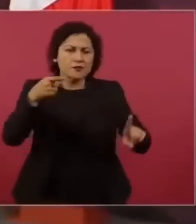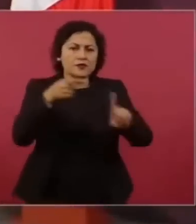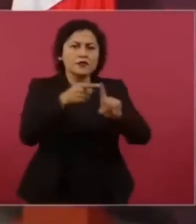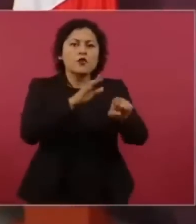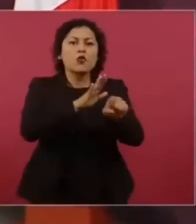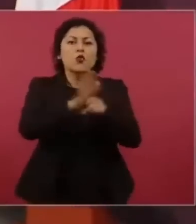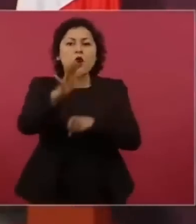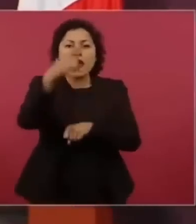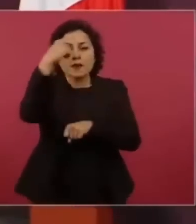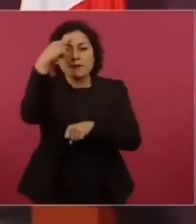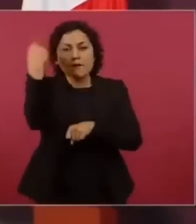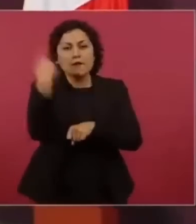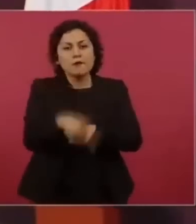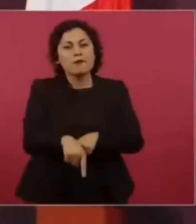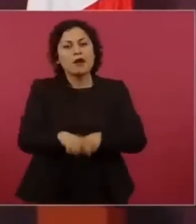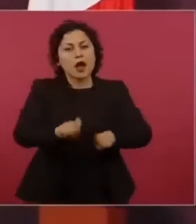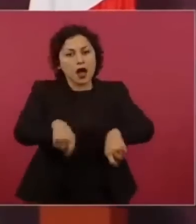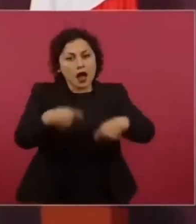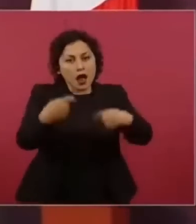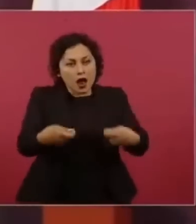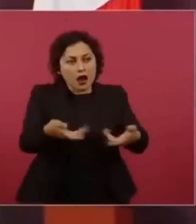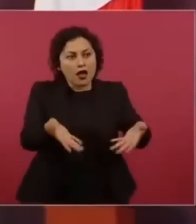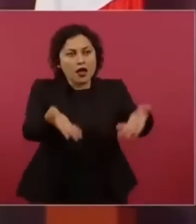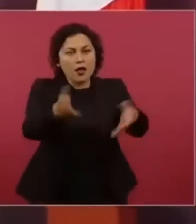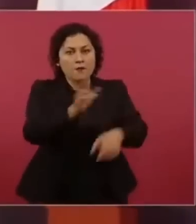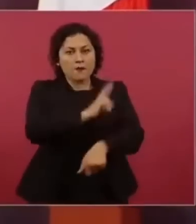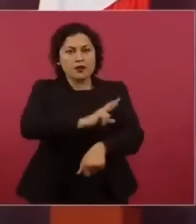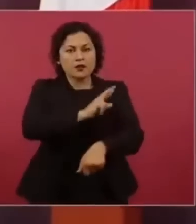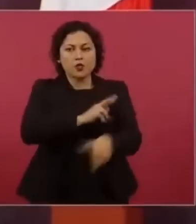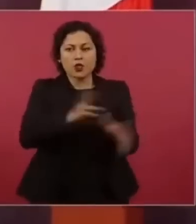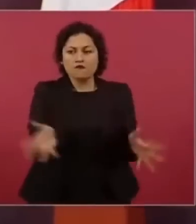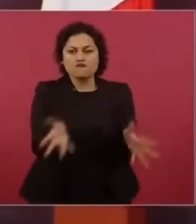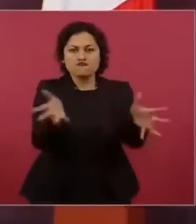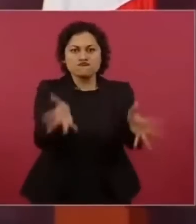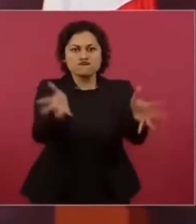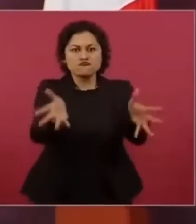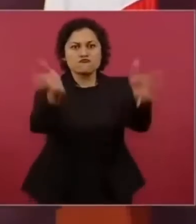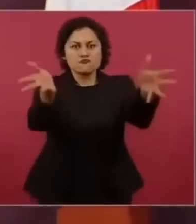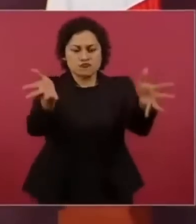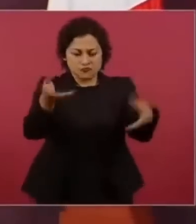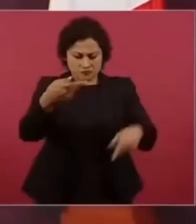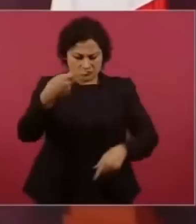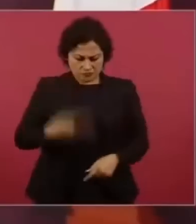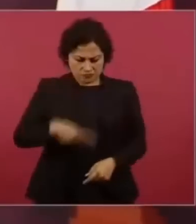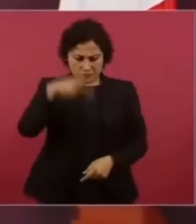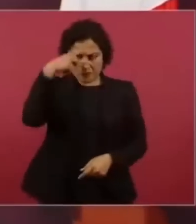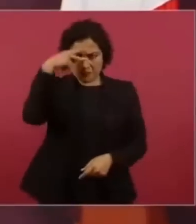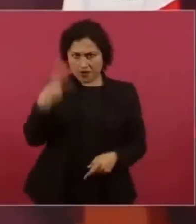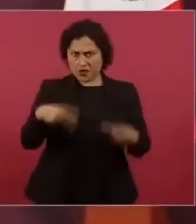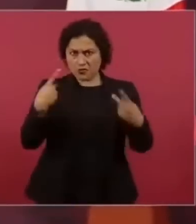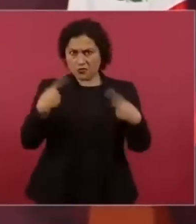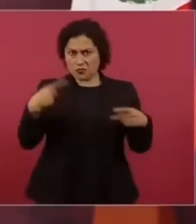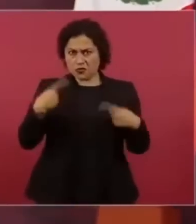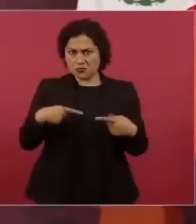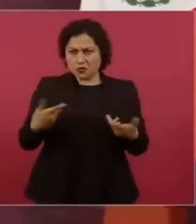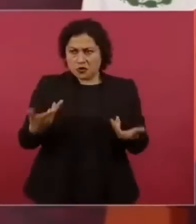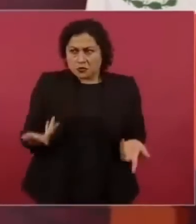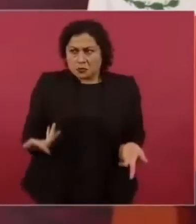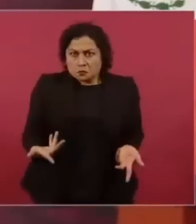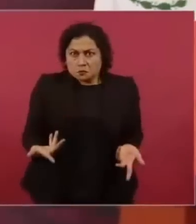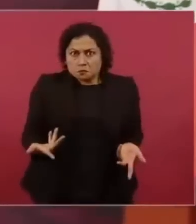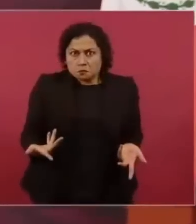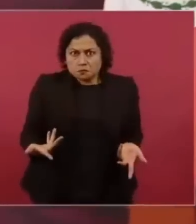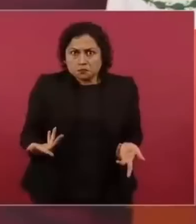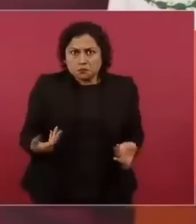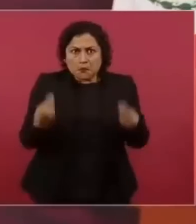para despojar al pueblo de México de sus bienes. Ni una sola reforma en beneficio del